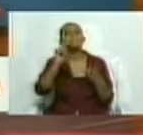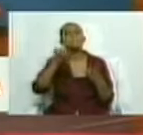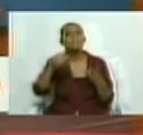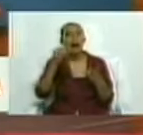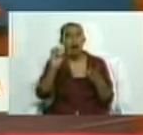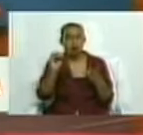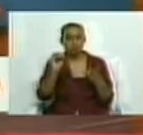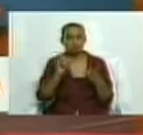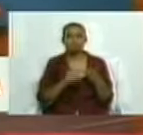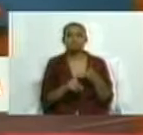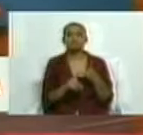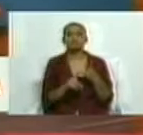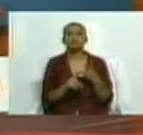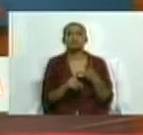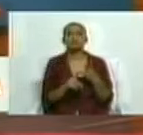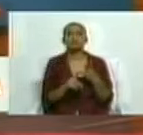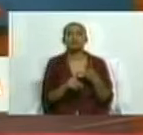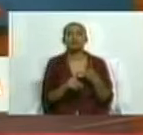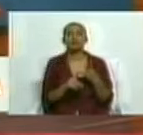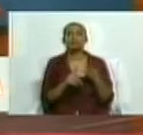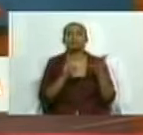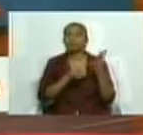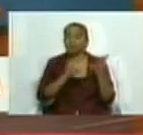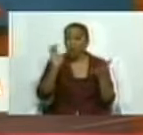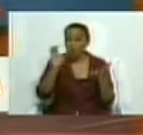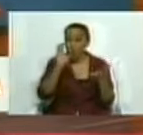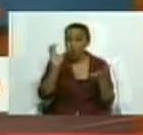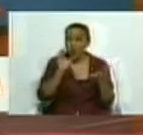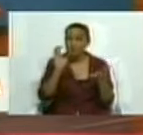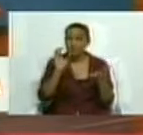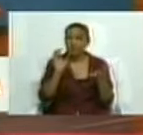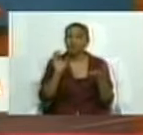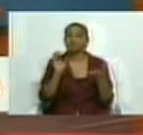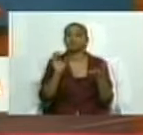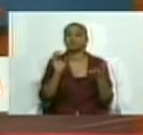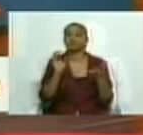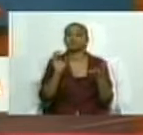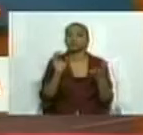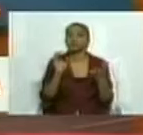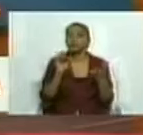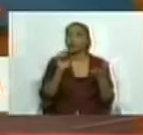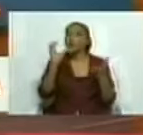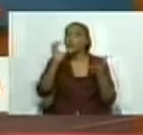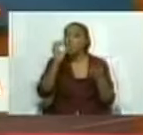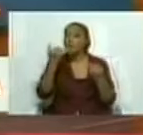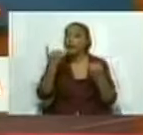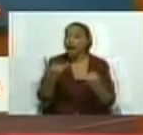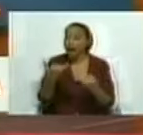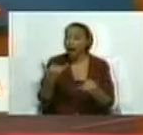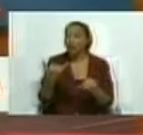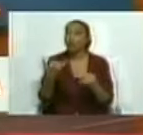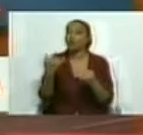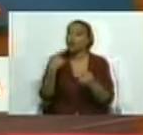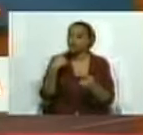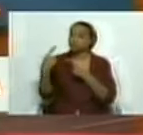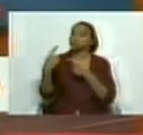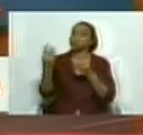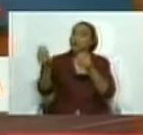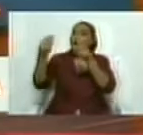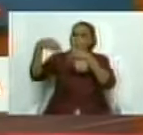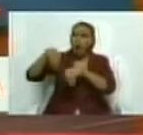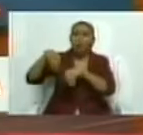fluida países vecinos con Colombia ahora con Petro con Duque y Uribe infame era la